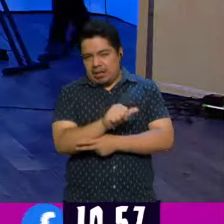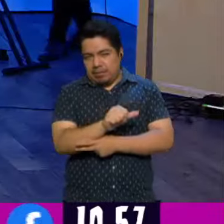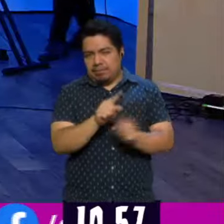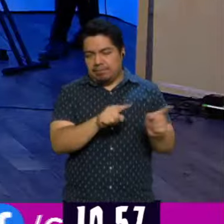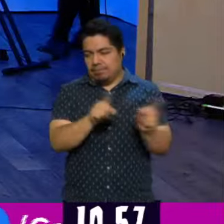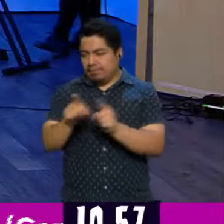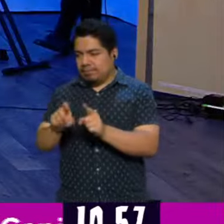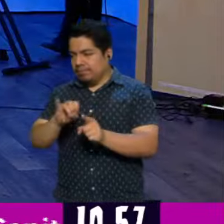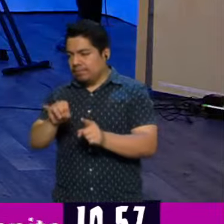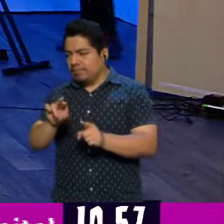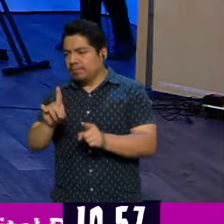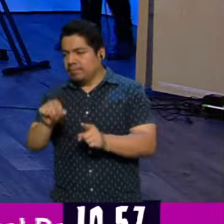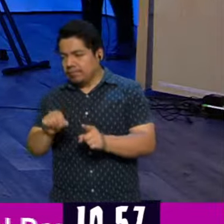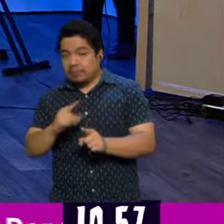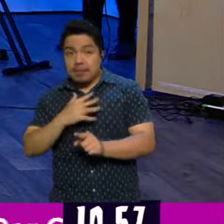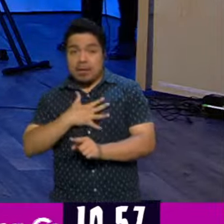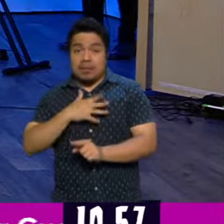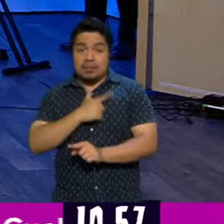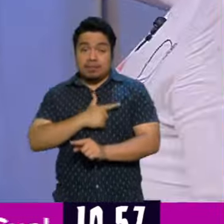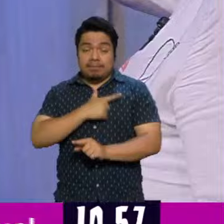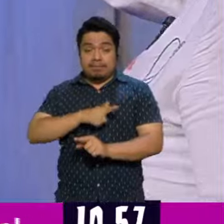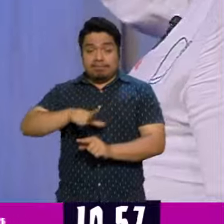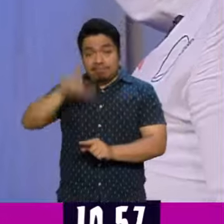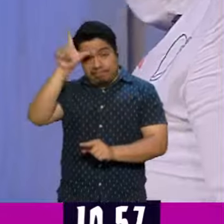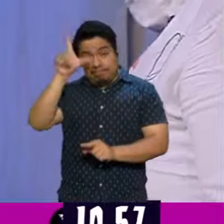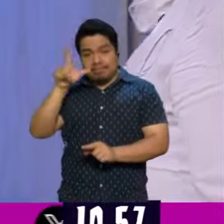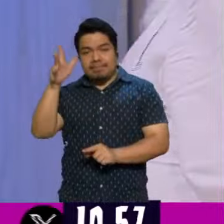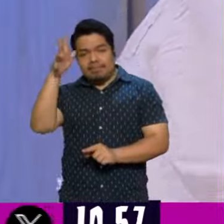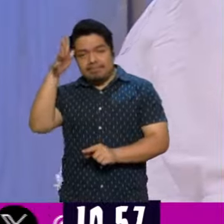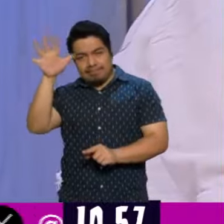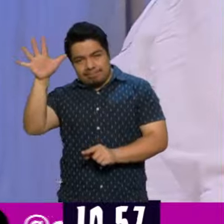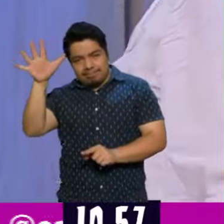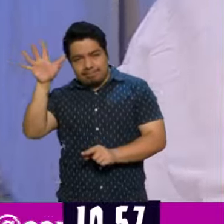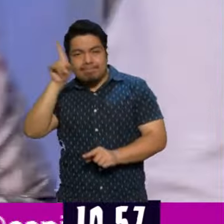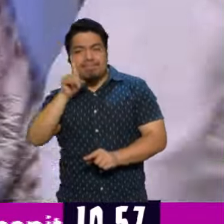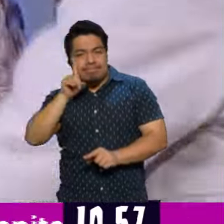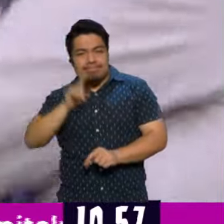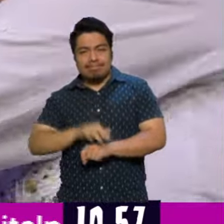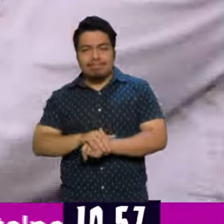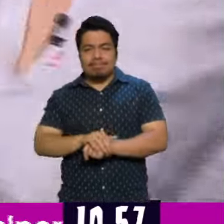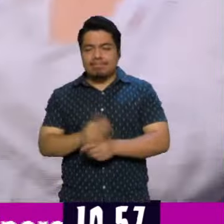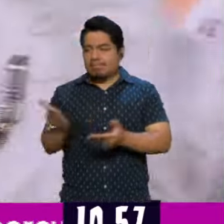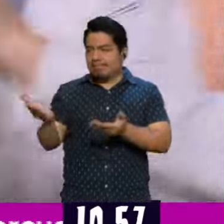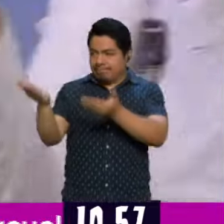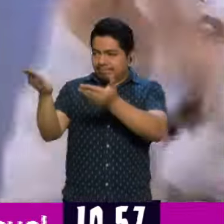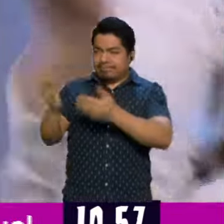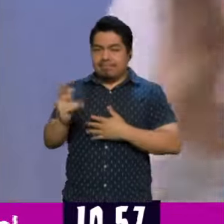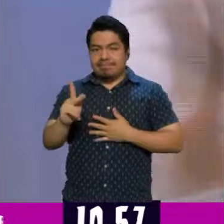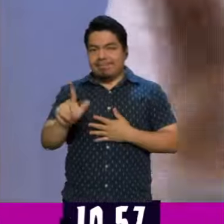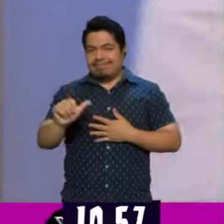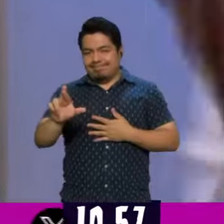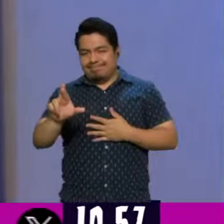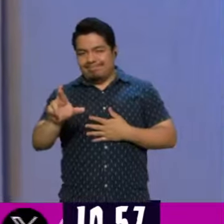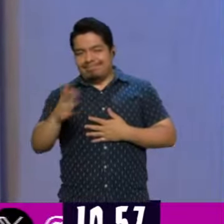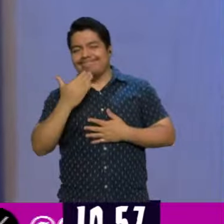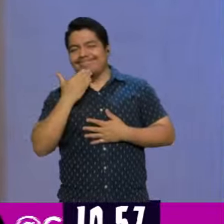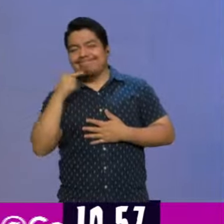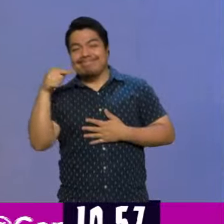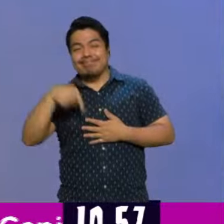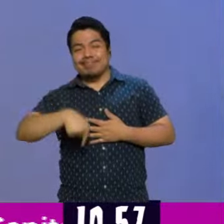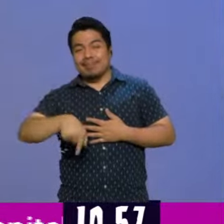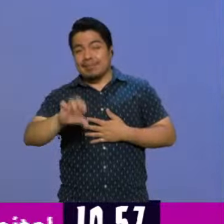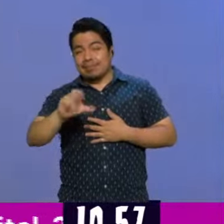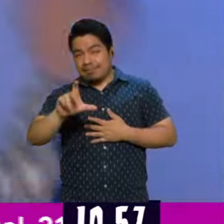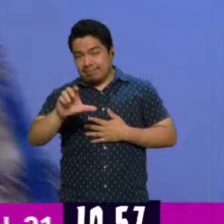a la Jurado con una canción que a mí me vuelve loca, que se llama Señora. ¡Señora! ¡Ah! ¡Pilar! Gracias. Aquí en Capital,